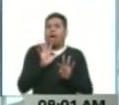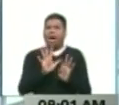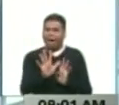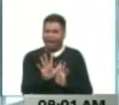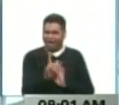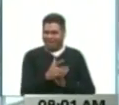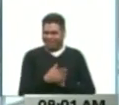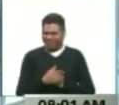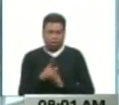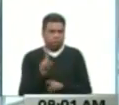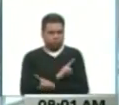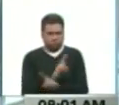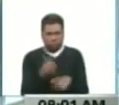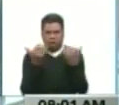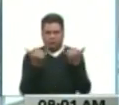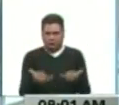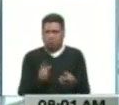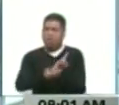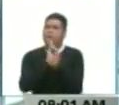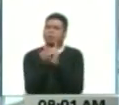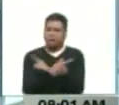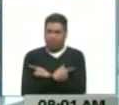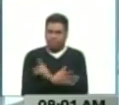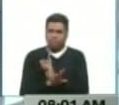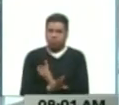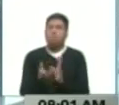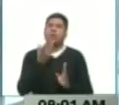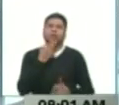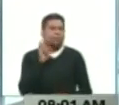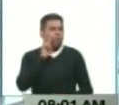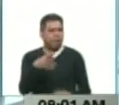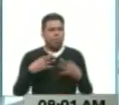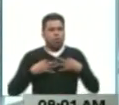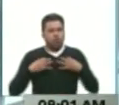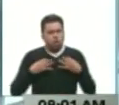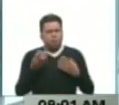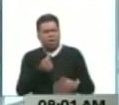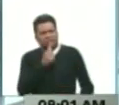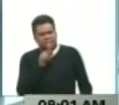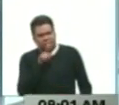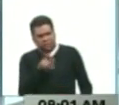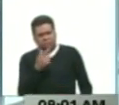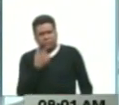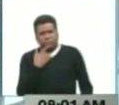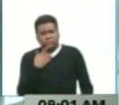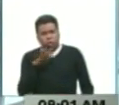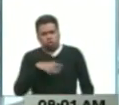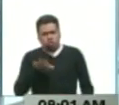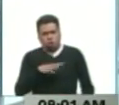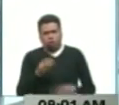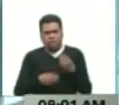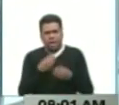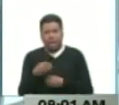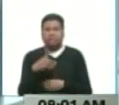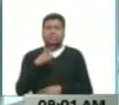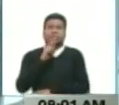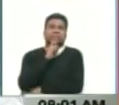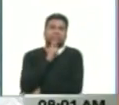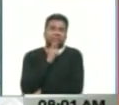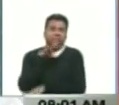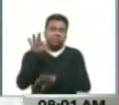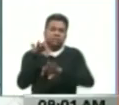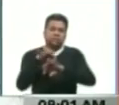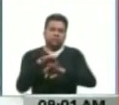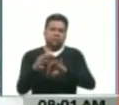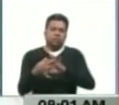naturaleza, siendo nosotros parte de ella, nos tiene que doler y tenemos que defenderla. Y la única manera de defender la naturaleza y la vida en este momento es buscando